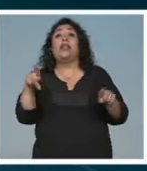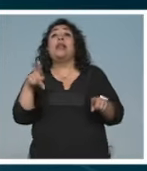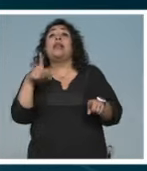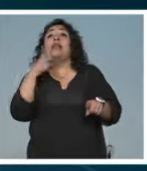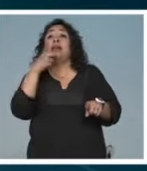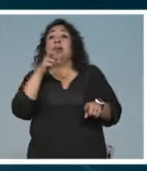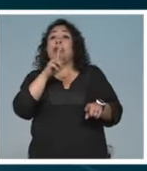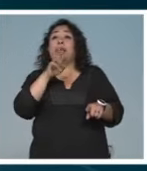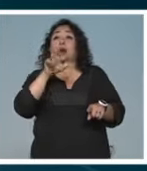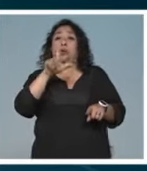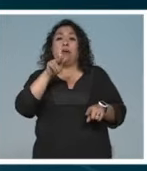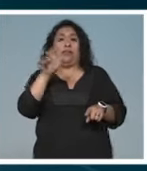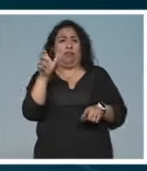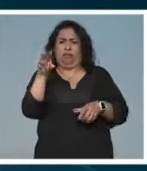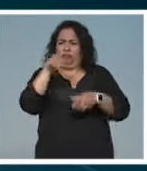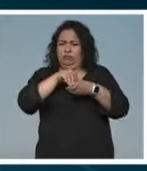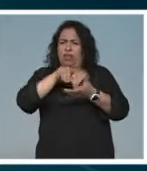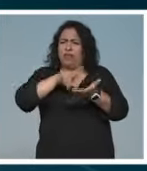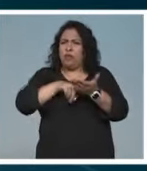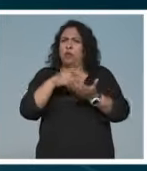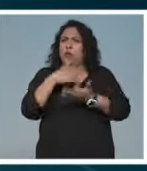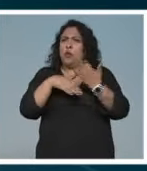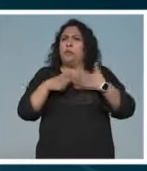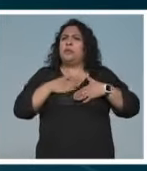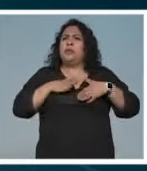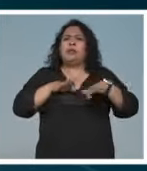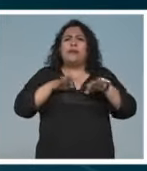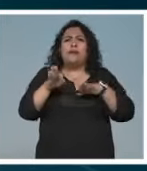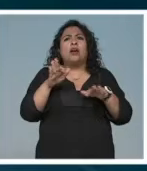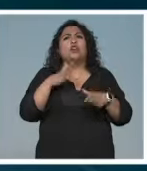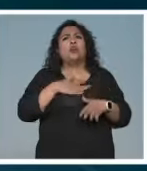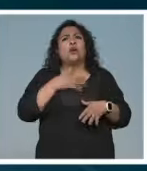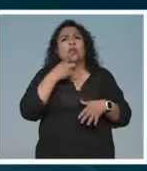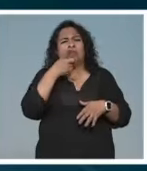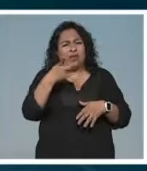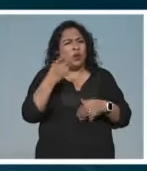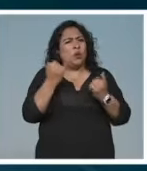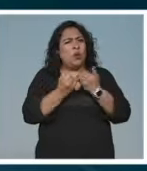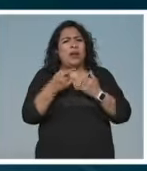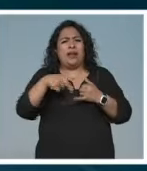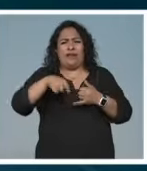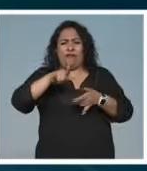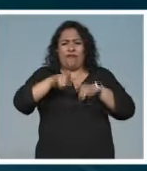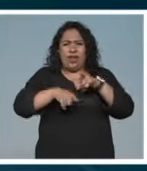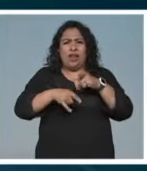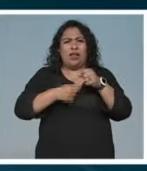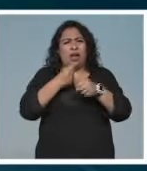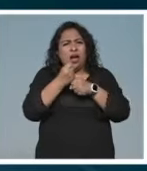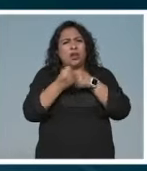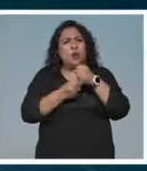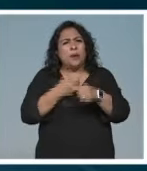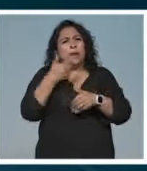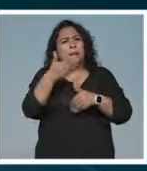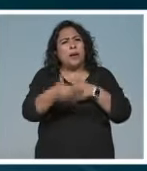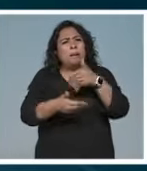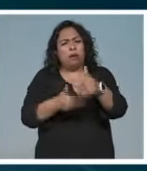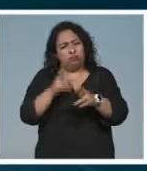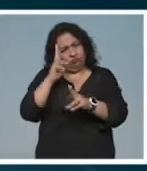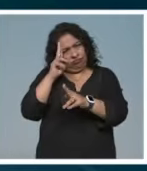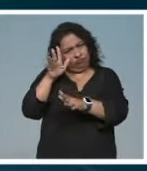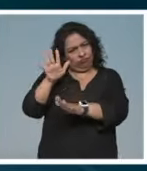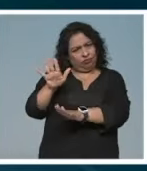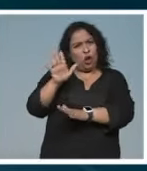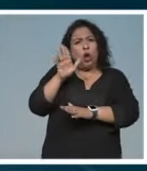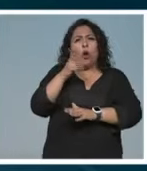pero está implícito en todo lo que hacemos. Y como yo he dicho, cada paso que damos en la feria, cada año, va a ser un homenaje a